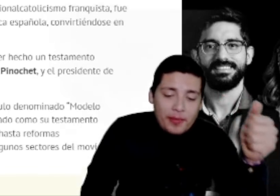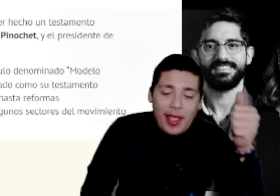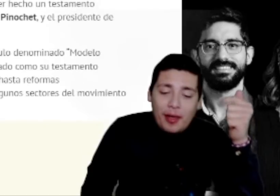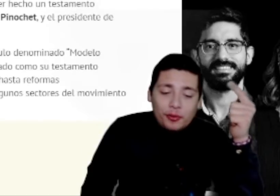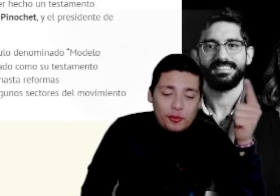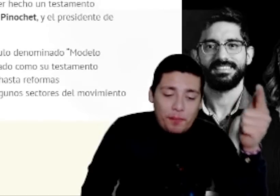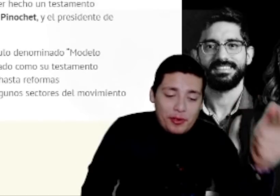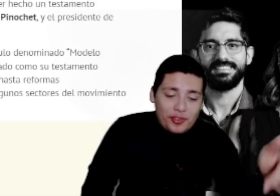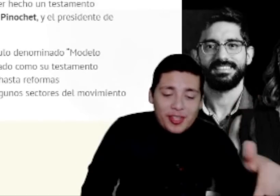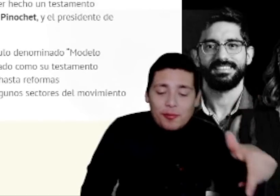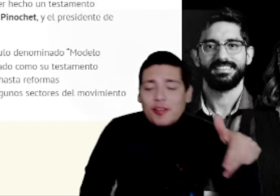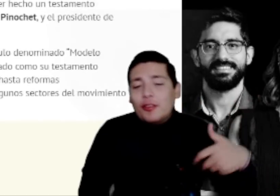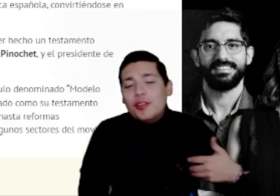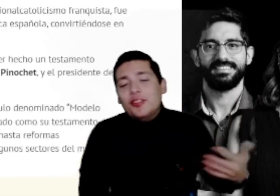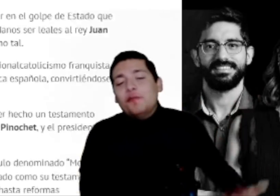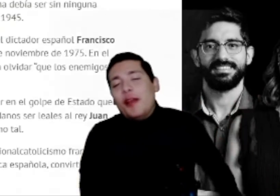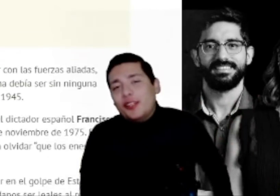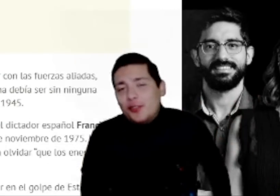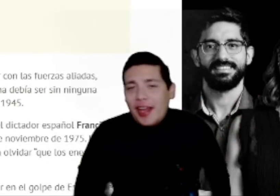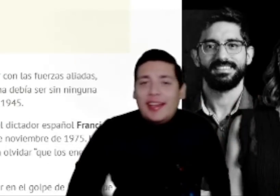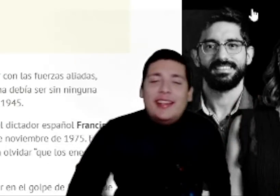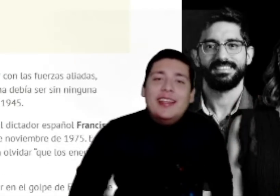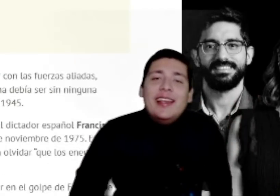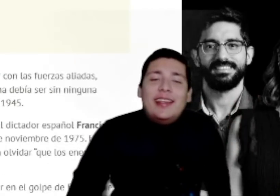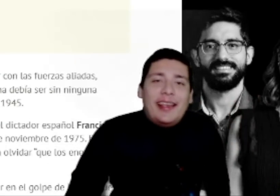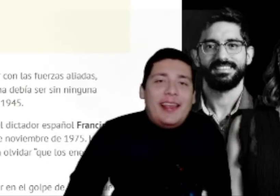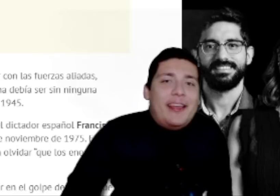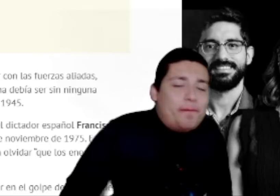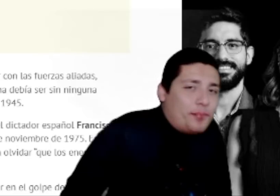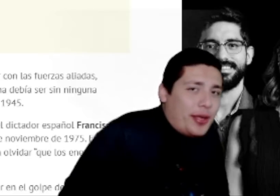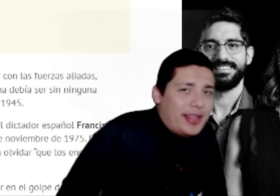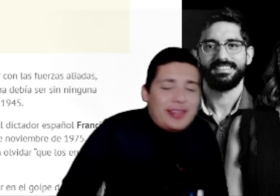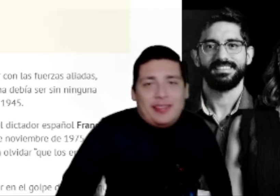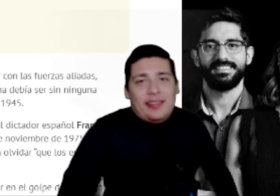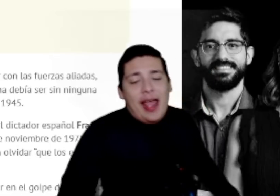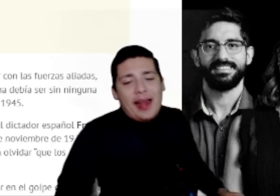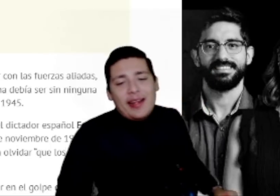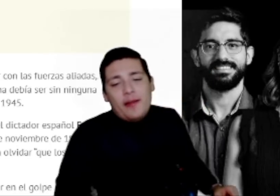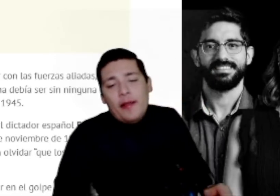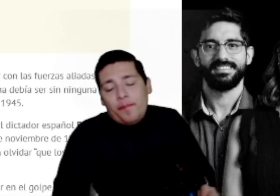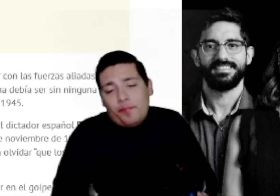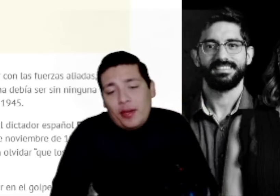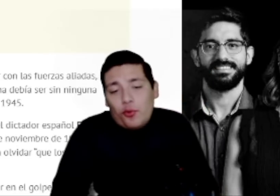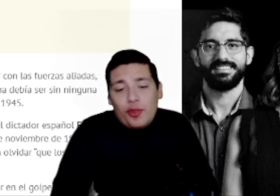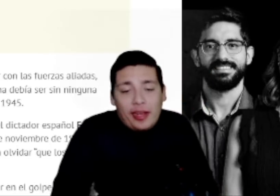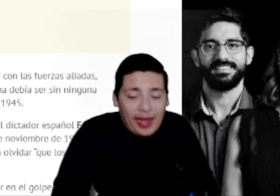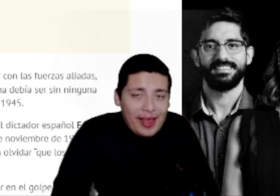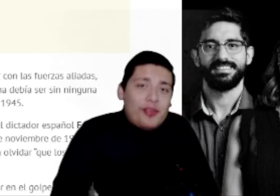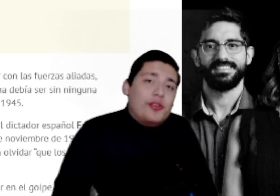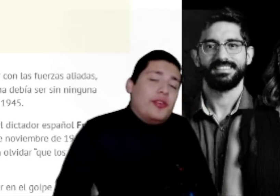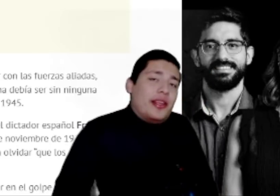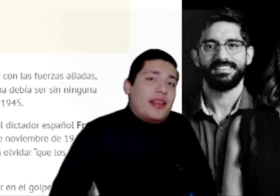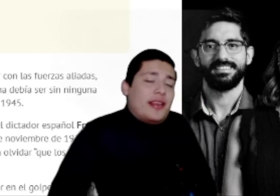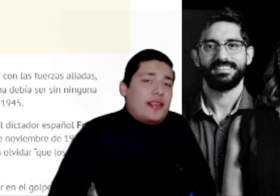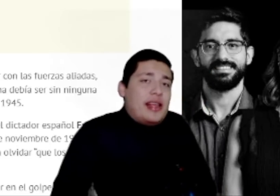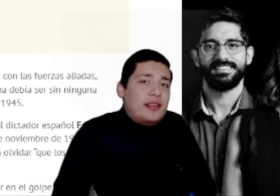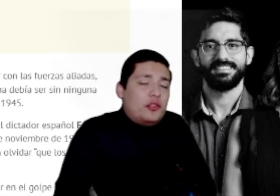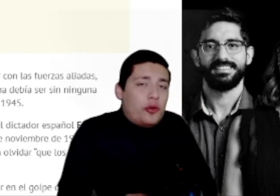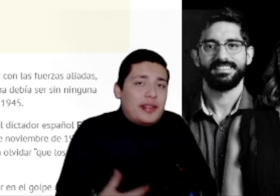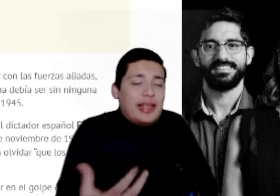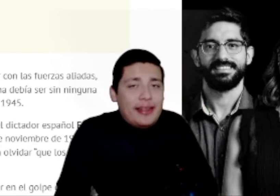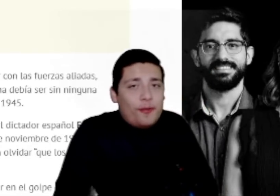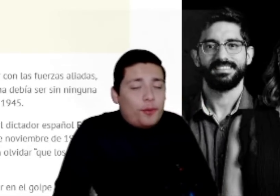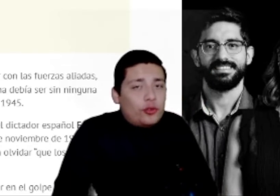a Juan Domingo Perón, Augusto Pinochet, bueno, a todos esos personajes que pues han perjudicado y